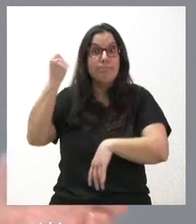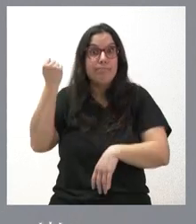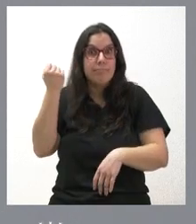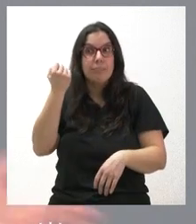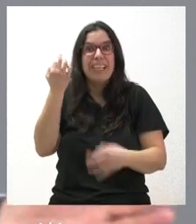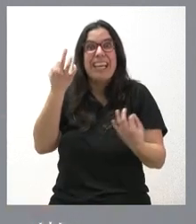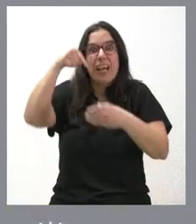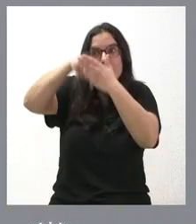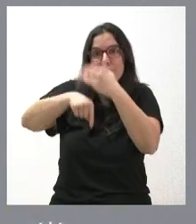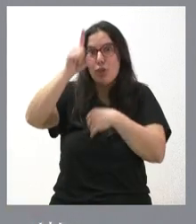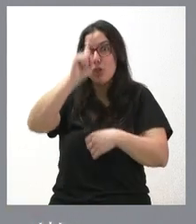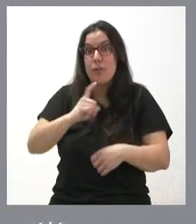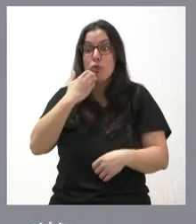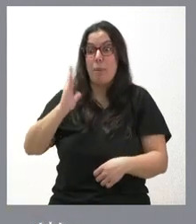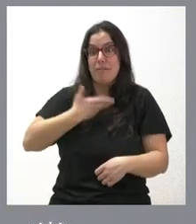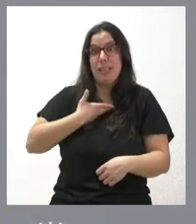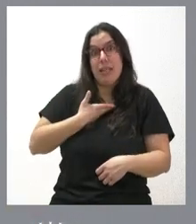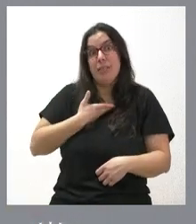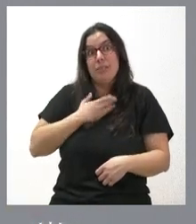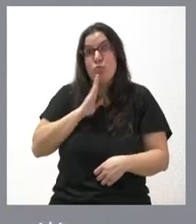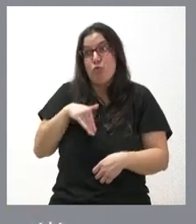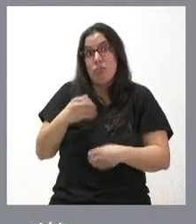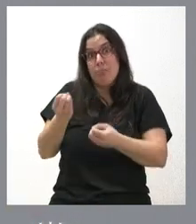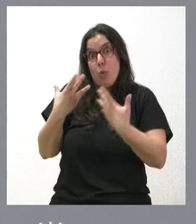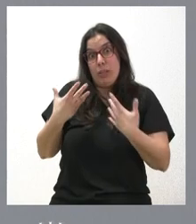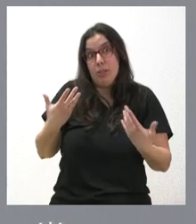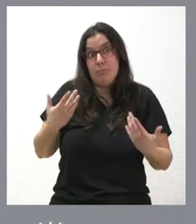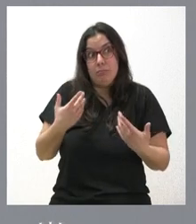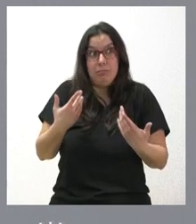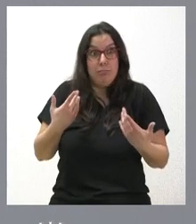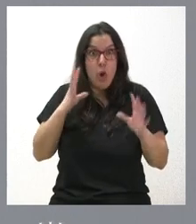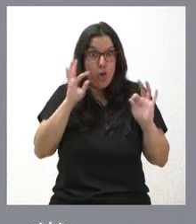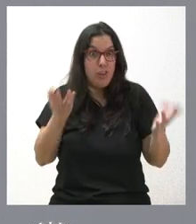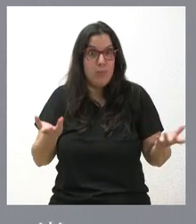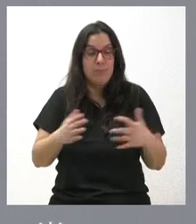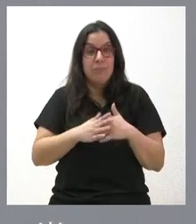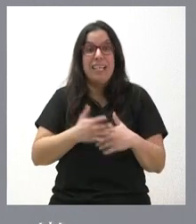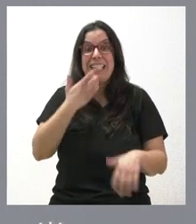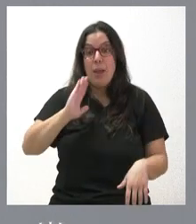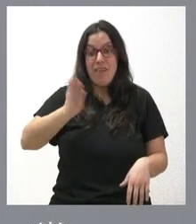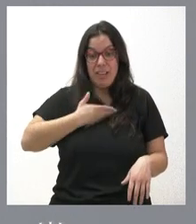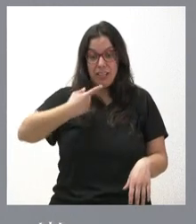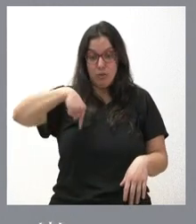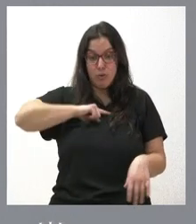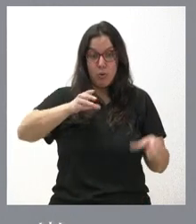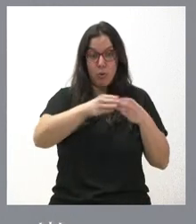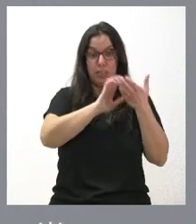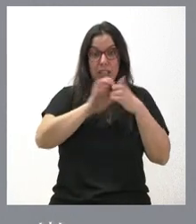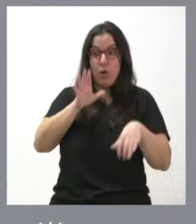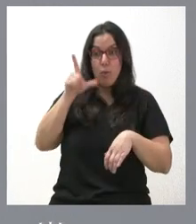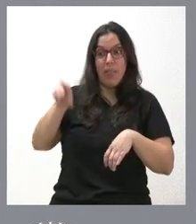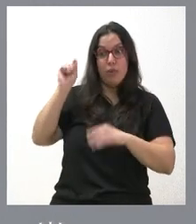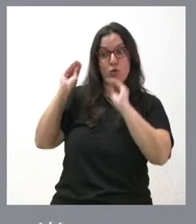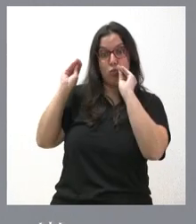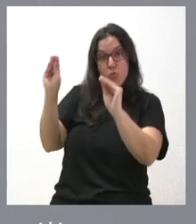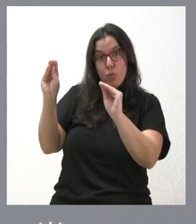es bueno que si nos afecta nos lo cuenten tampoco es mucho pedir si hay cosas que afectan a la junta de Castillo nos toca aplicar algo